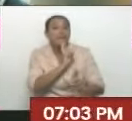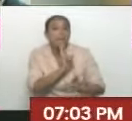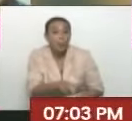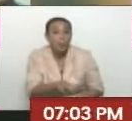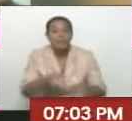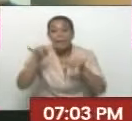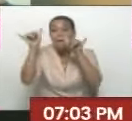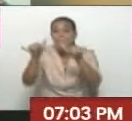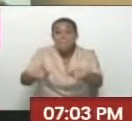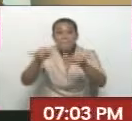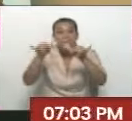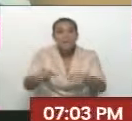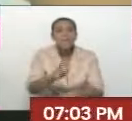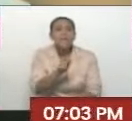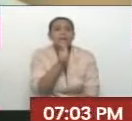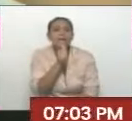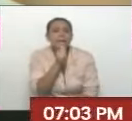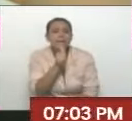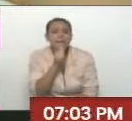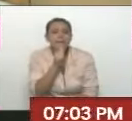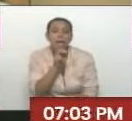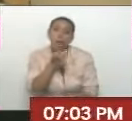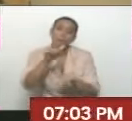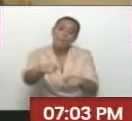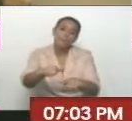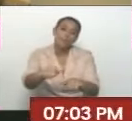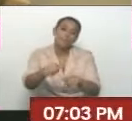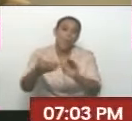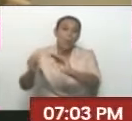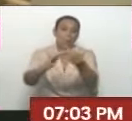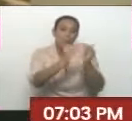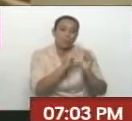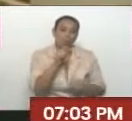respuestas. ¿Y quién debe responder? Ustedes.